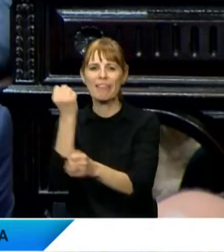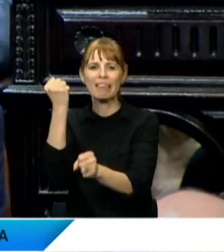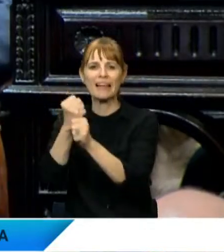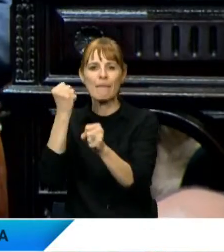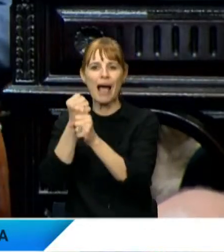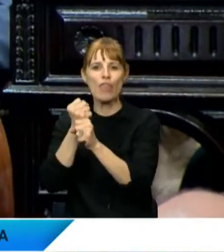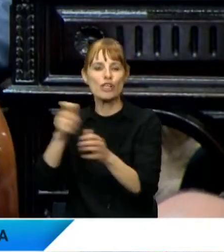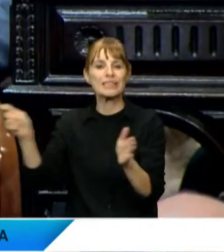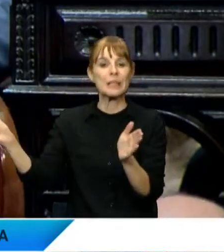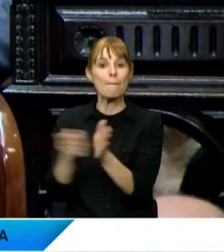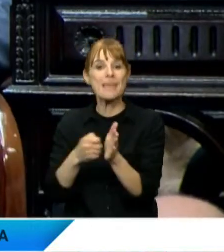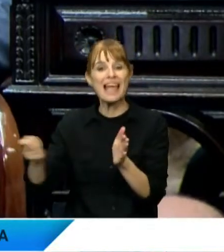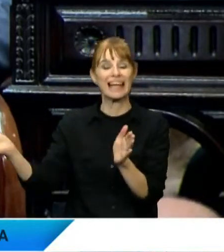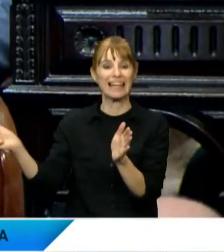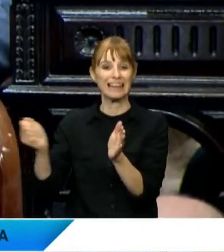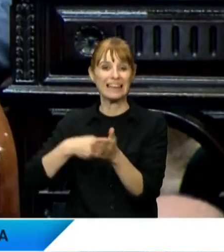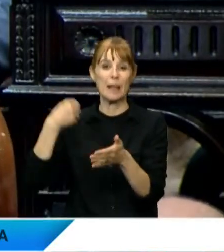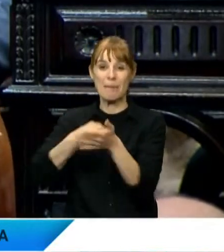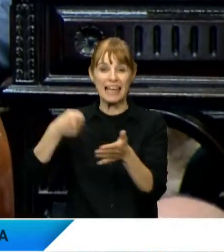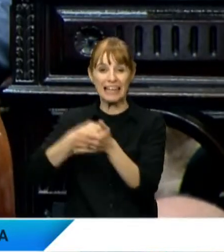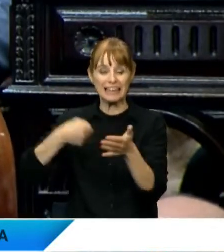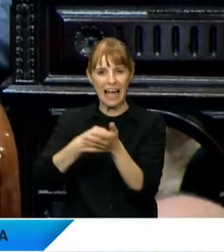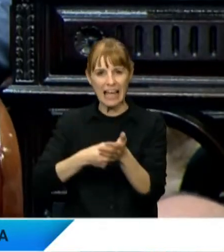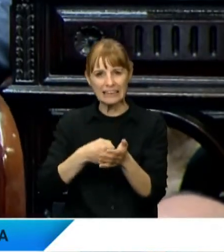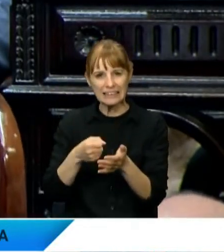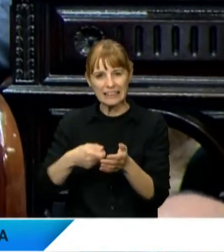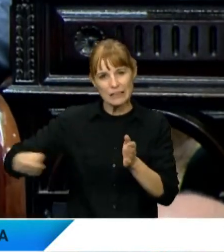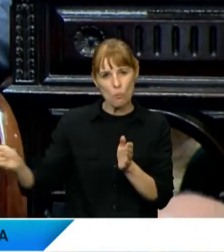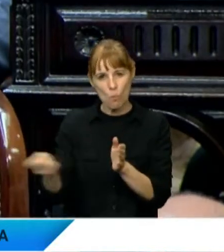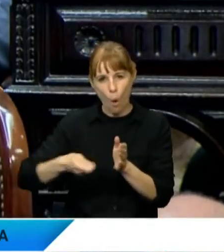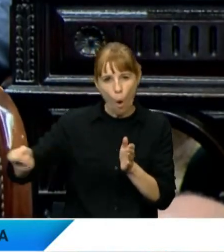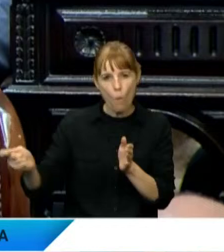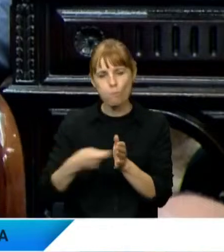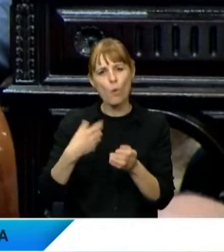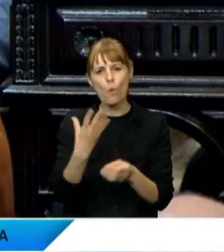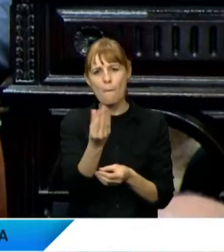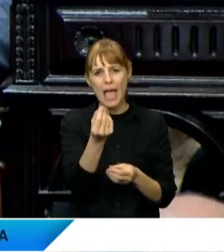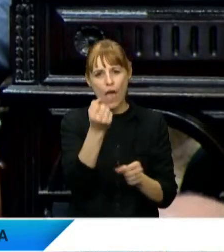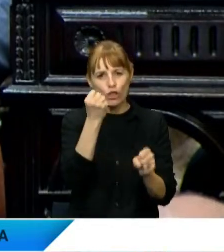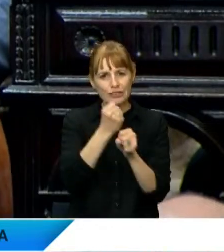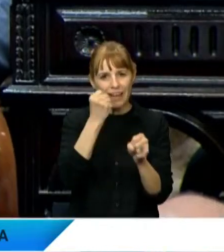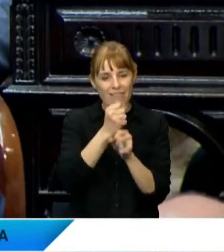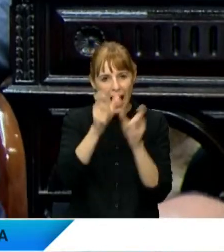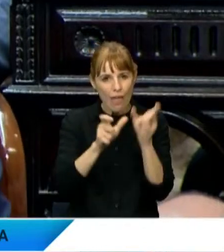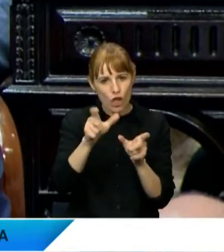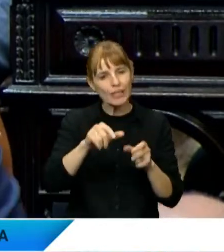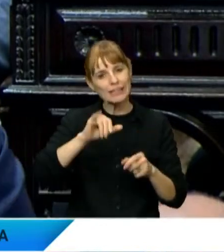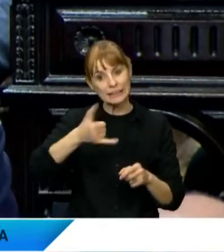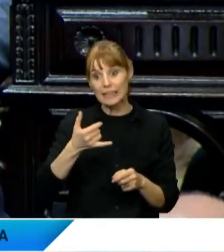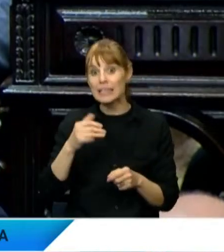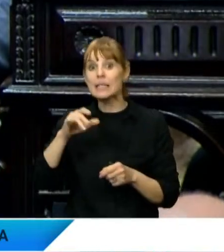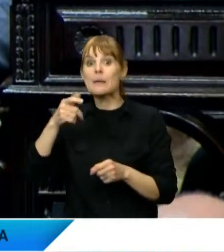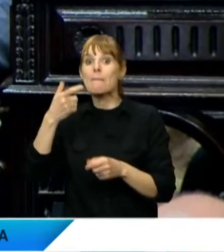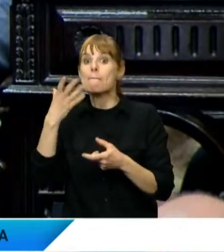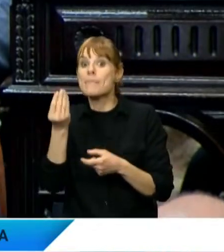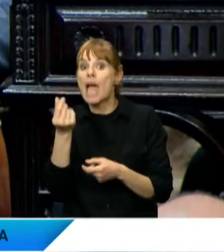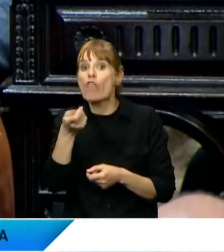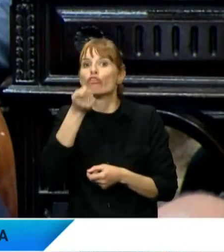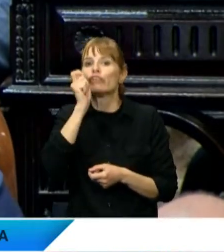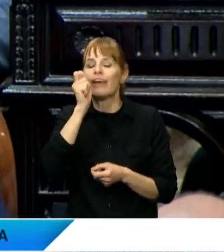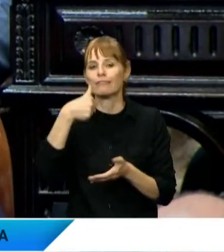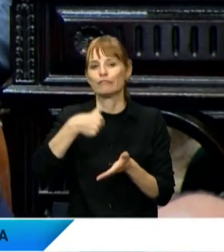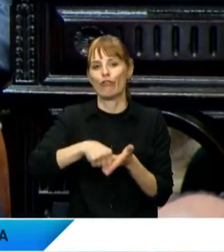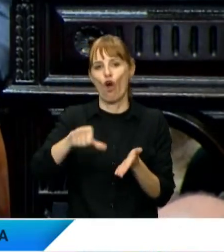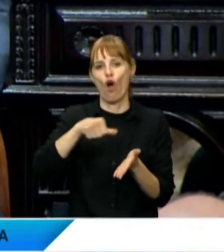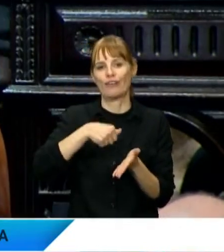empleados militantes. No tengan miedo los trabajadores. Ahora sí, tienen que tener miedo los ñoquis,